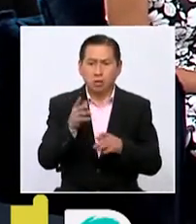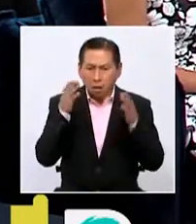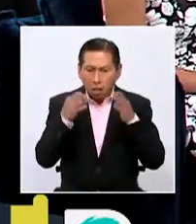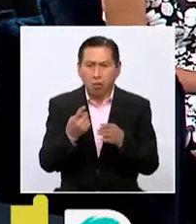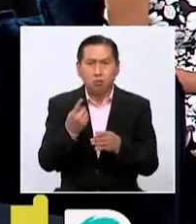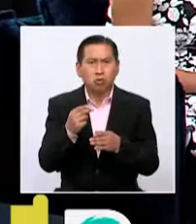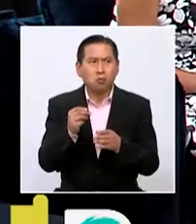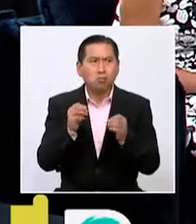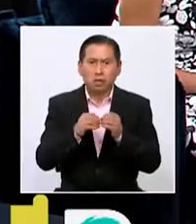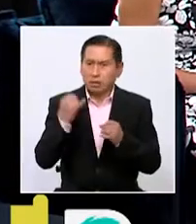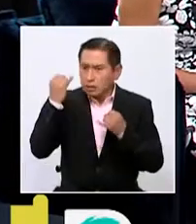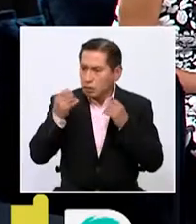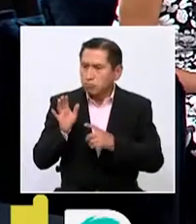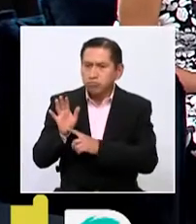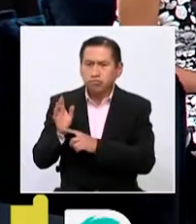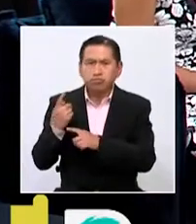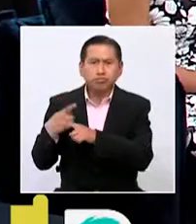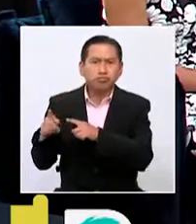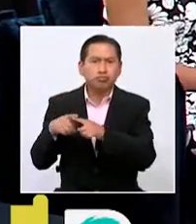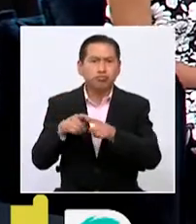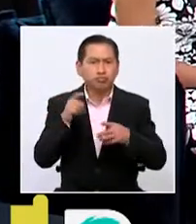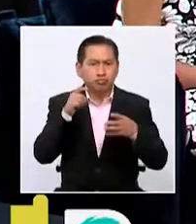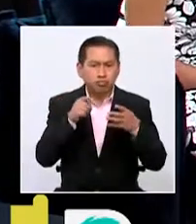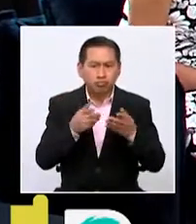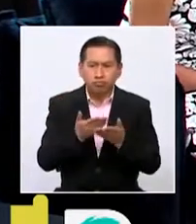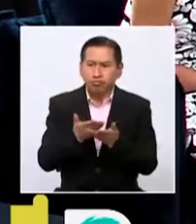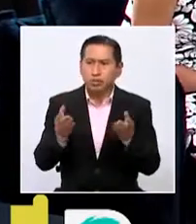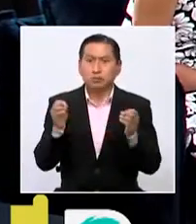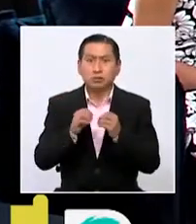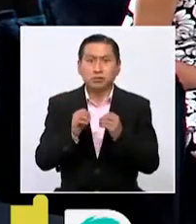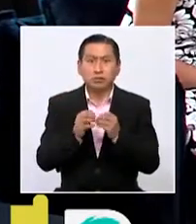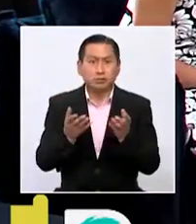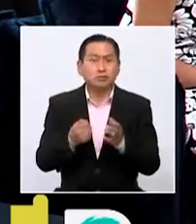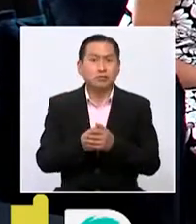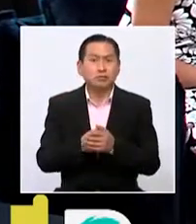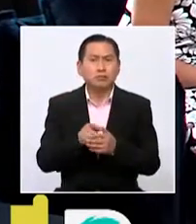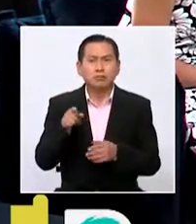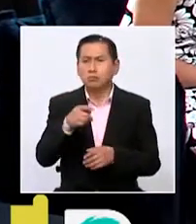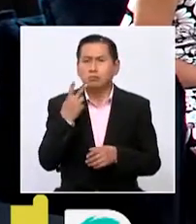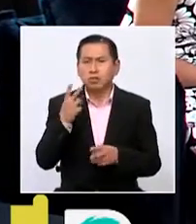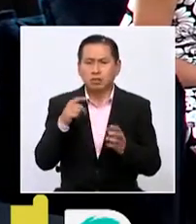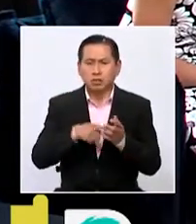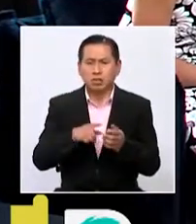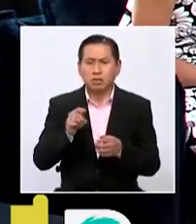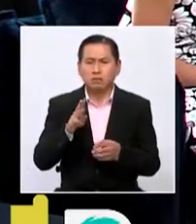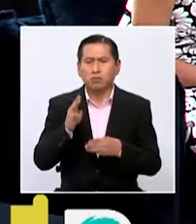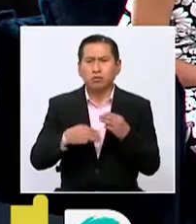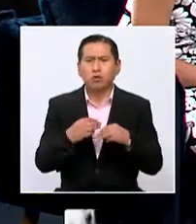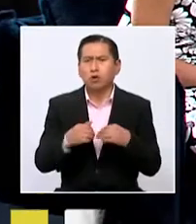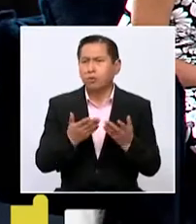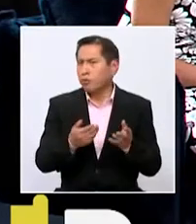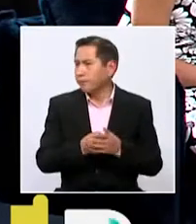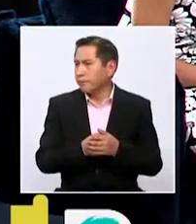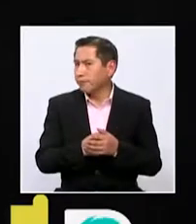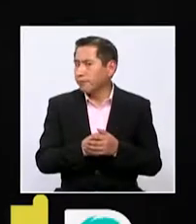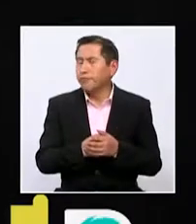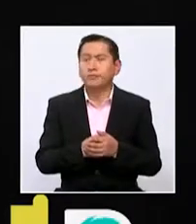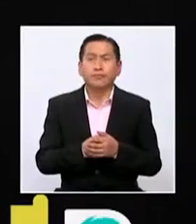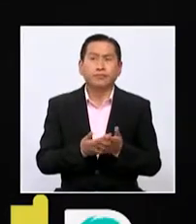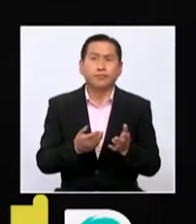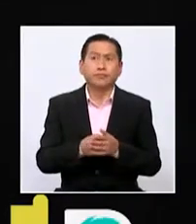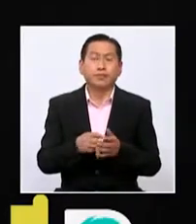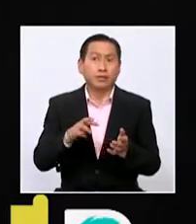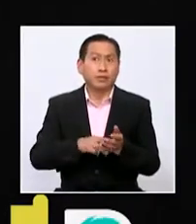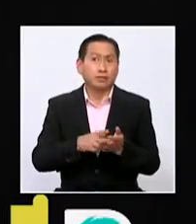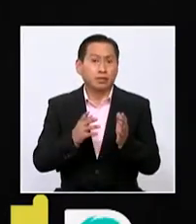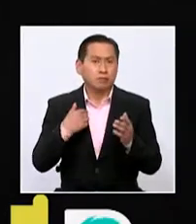de estructurar un contenido y de pensar también en un público. ¿Cómo lo ven desde Telemundo? Sí, mira, definitivamente estamos viendo un